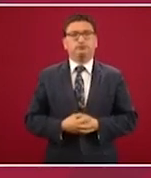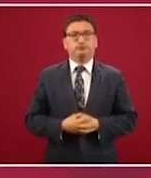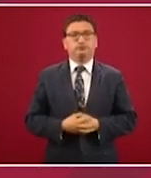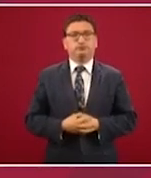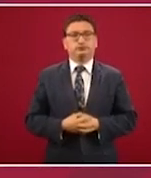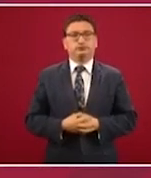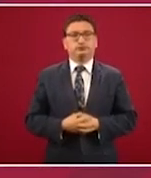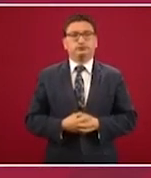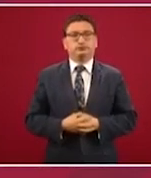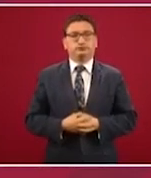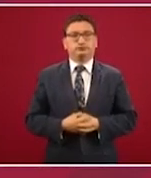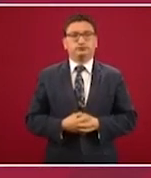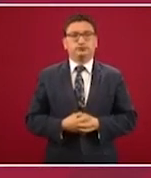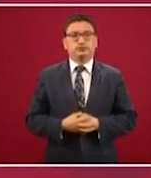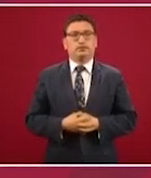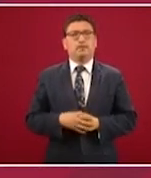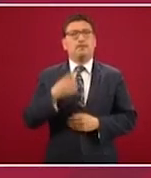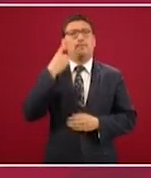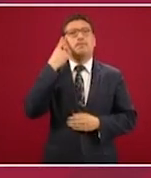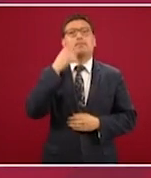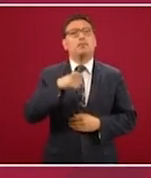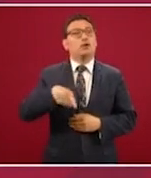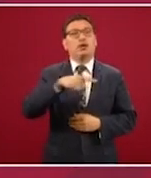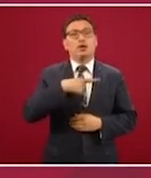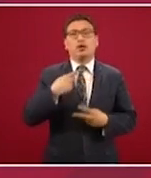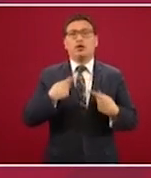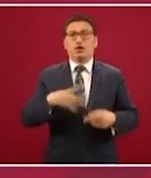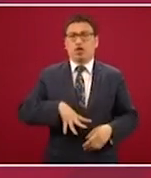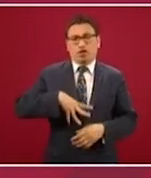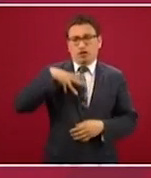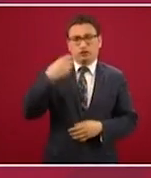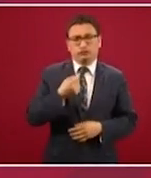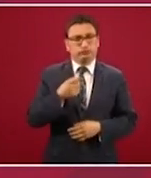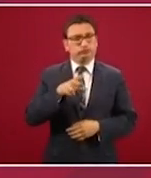para que no haya abusos.